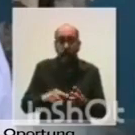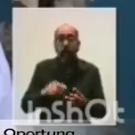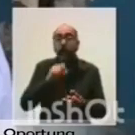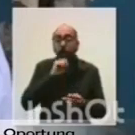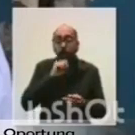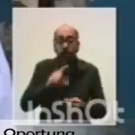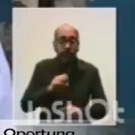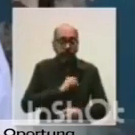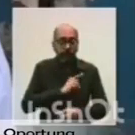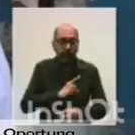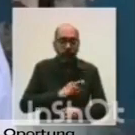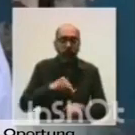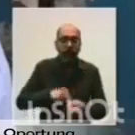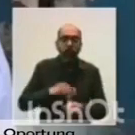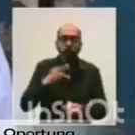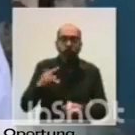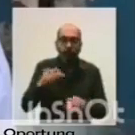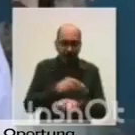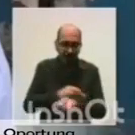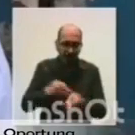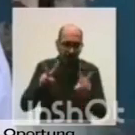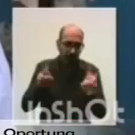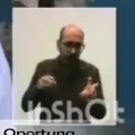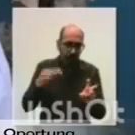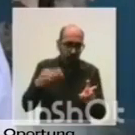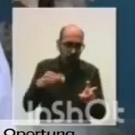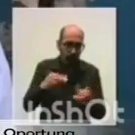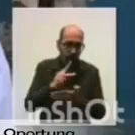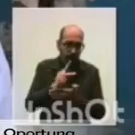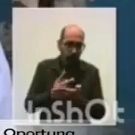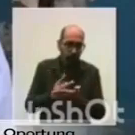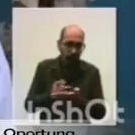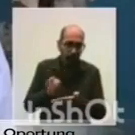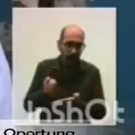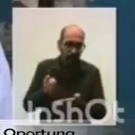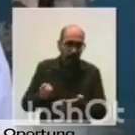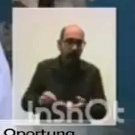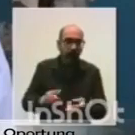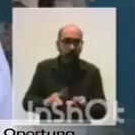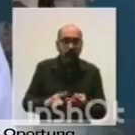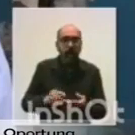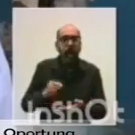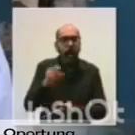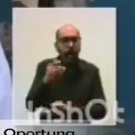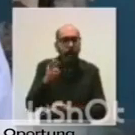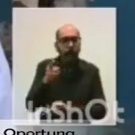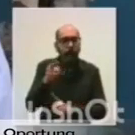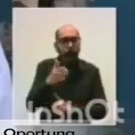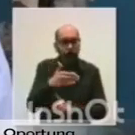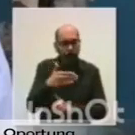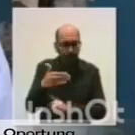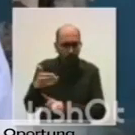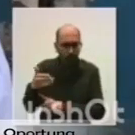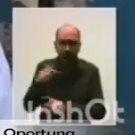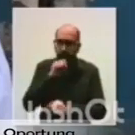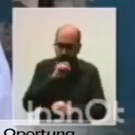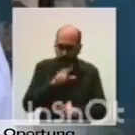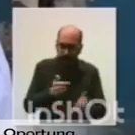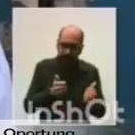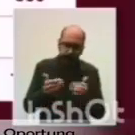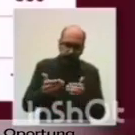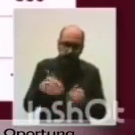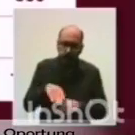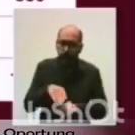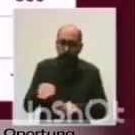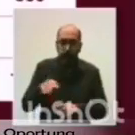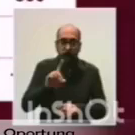de salud en tu familia, el apoyo con unidades móviles y ambulancias, entre otras acciones importantes que el DIF